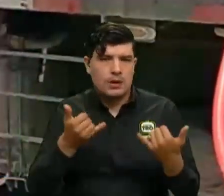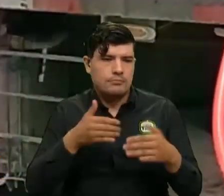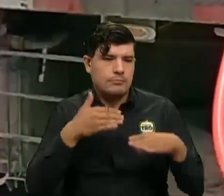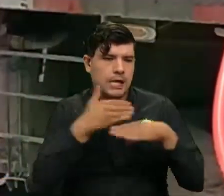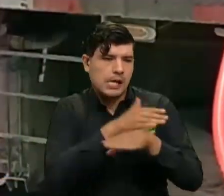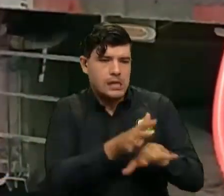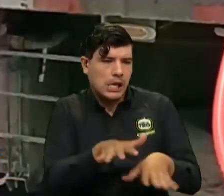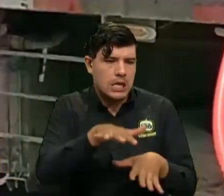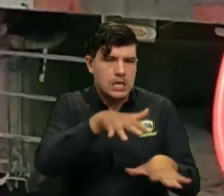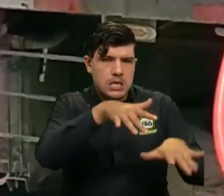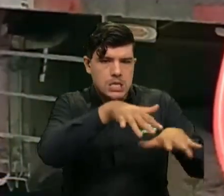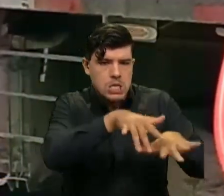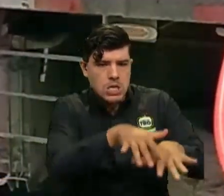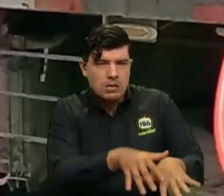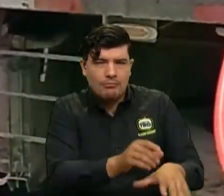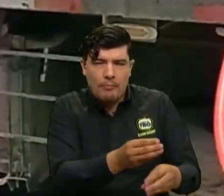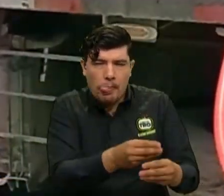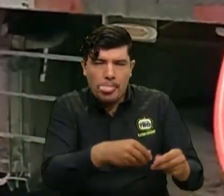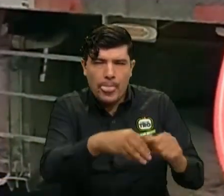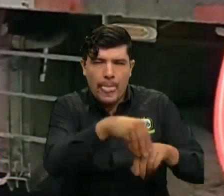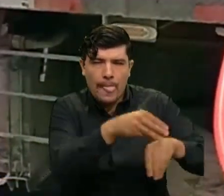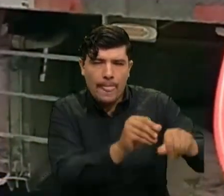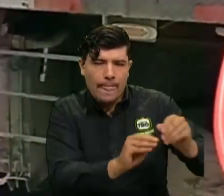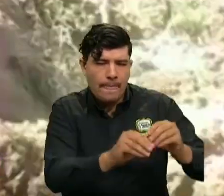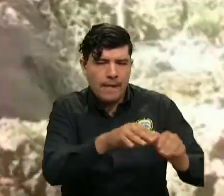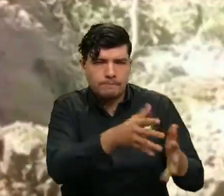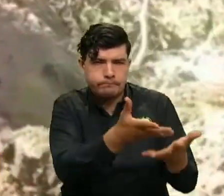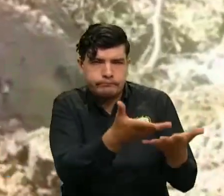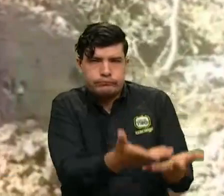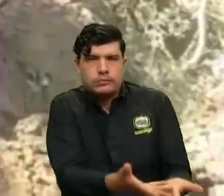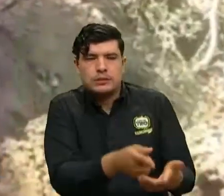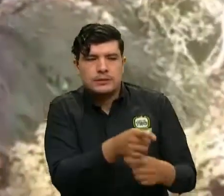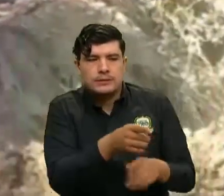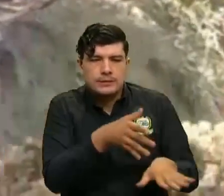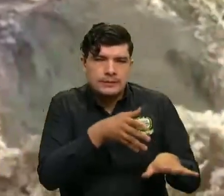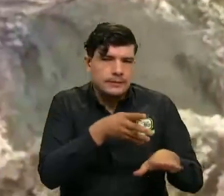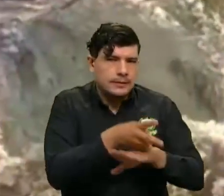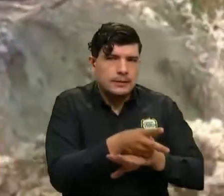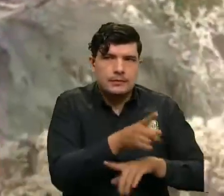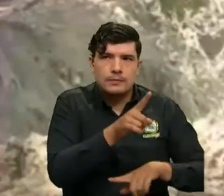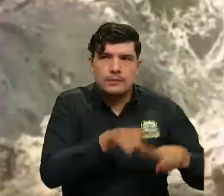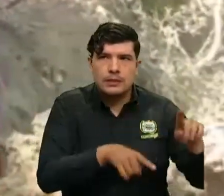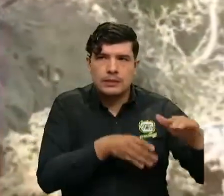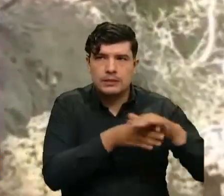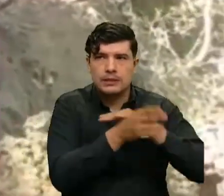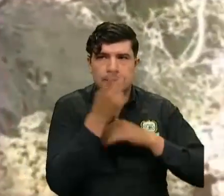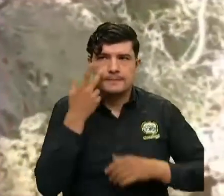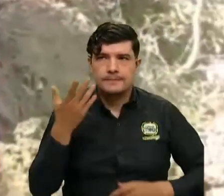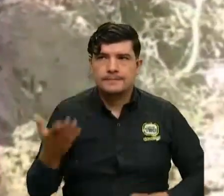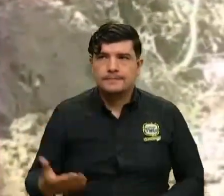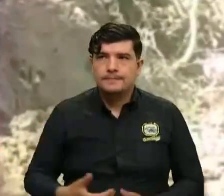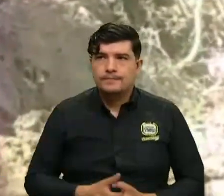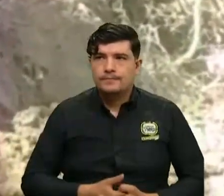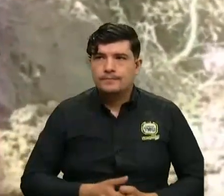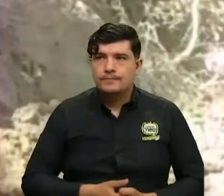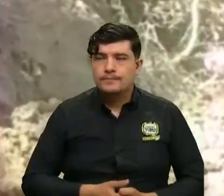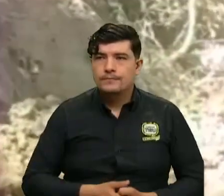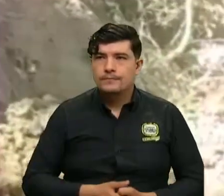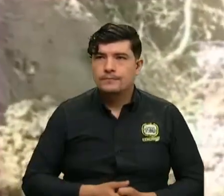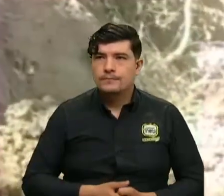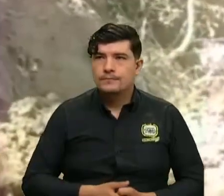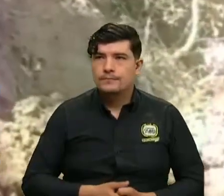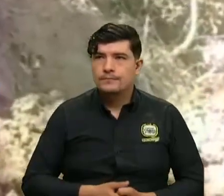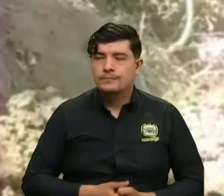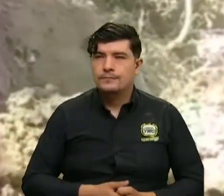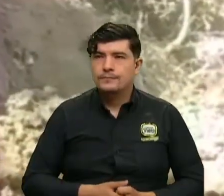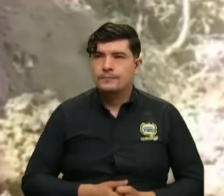ahí entre la vereda La Honda y el municipio de Racumbalia, ahí en el sector antes de Babilonia, pasando